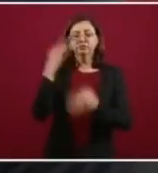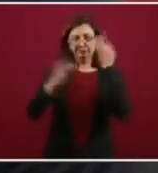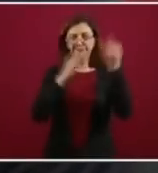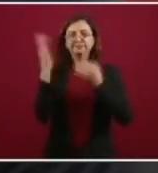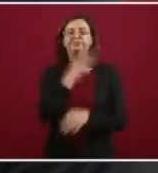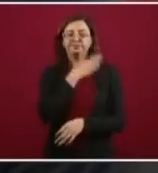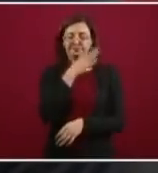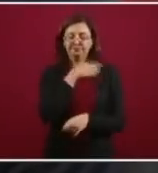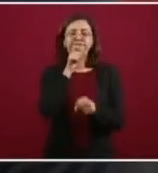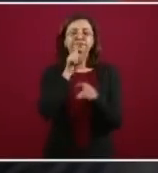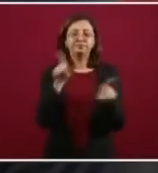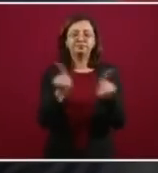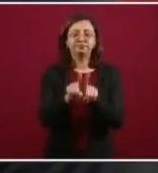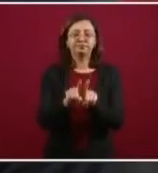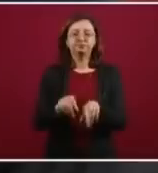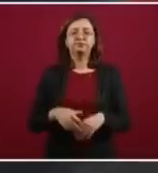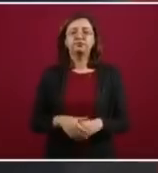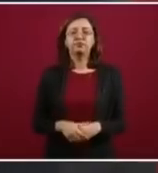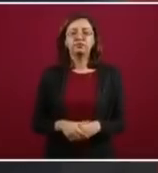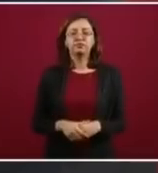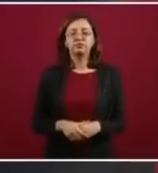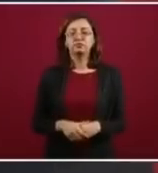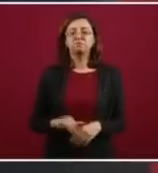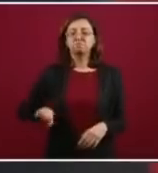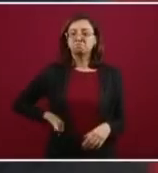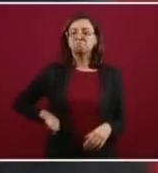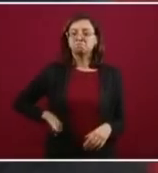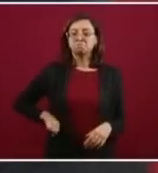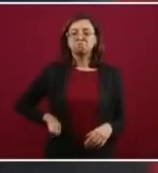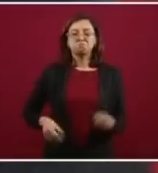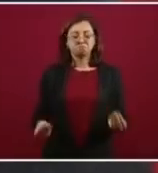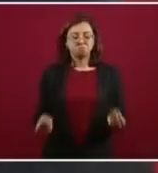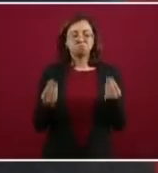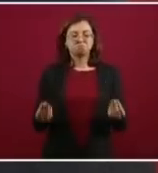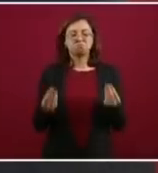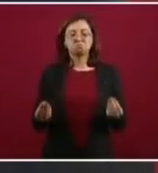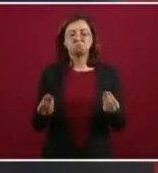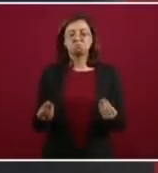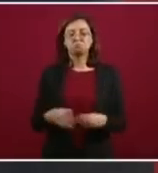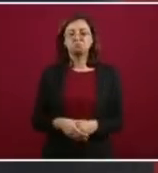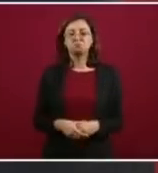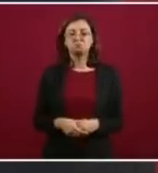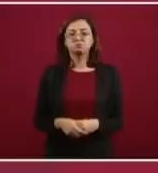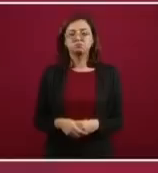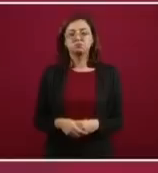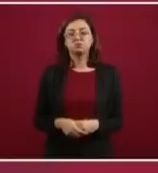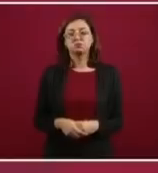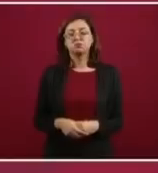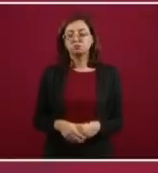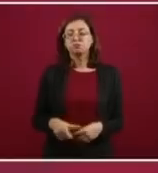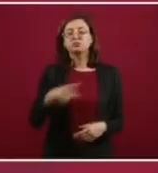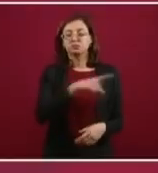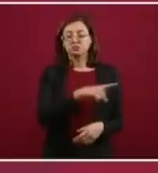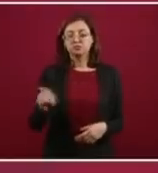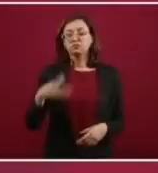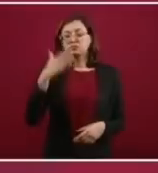también y están muy interesados en México. Y ya ven ustedes que esta empresa